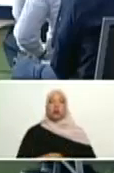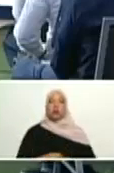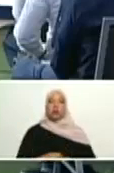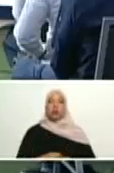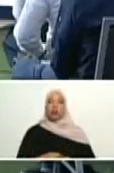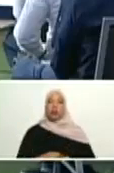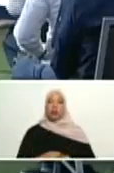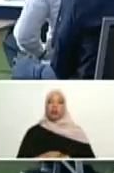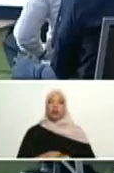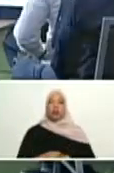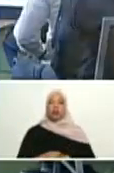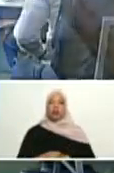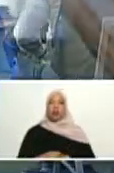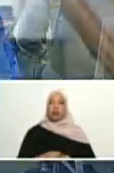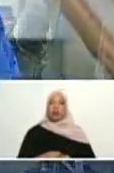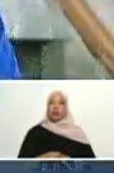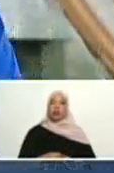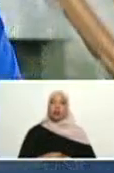miércoles